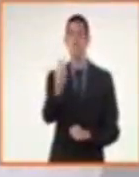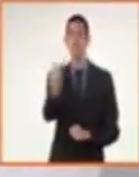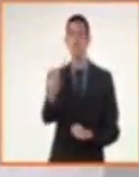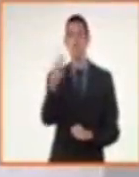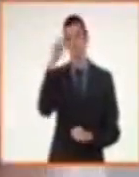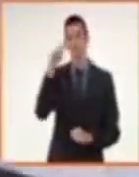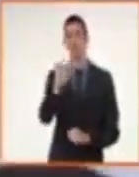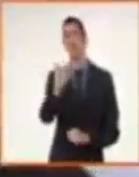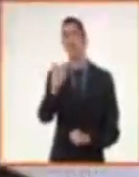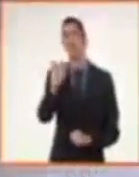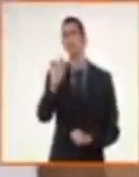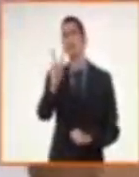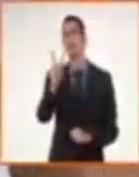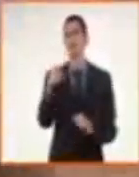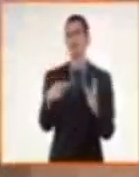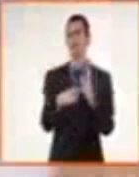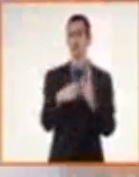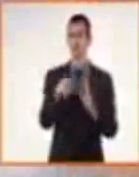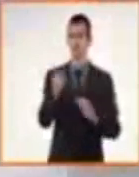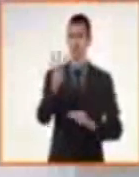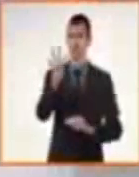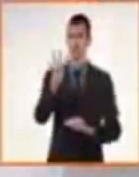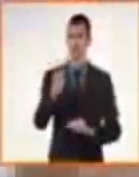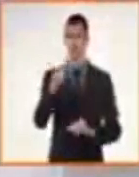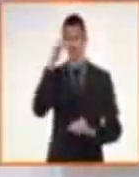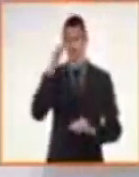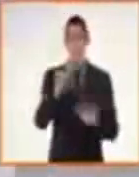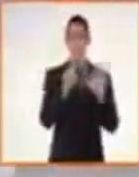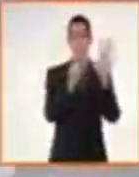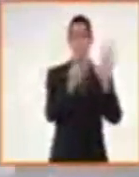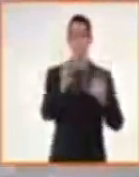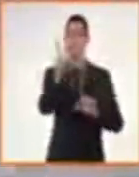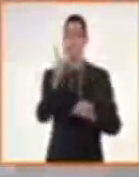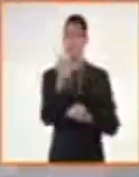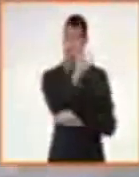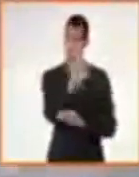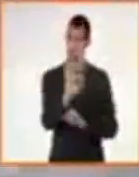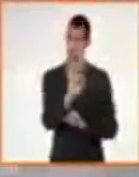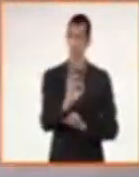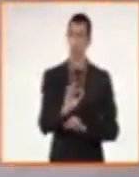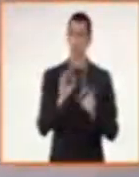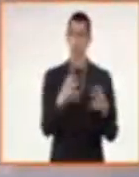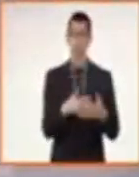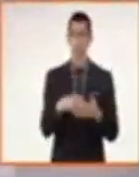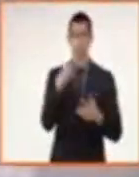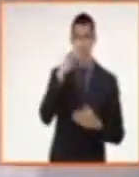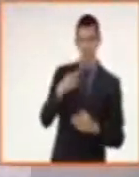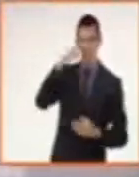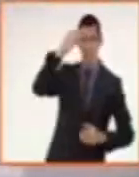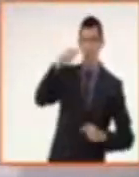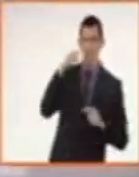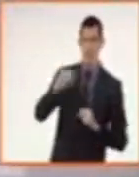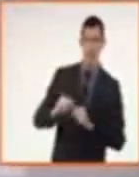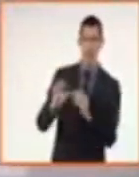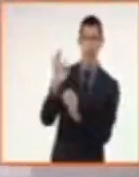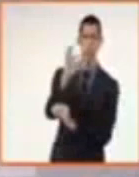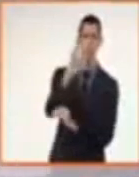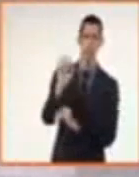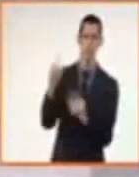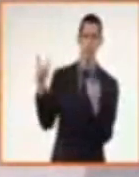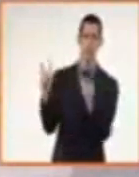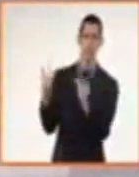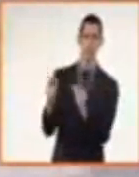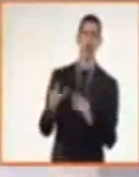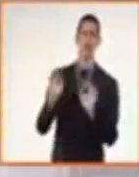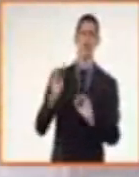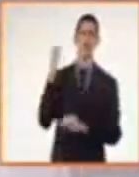en Estados Unidos. Si queremos comparar, como hacen ellos, en Cuba, 75%. En una elección de igual tipo. La más